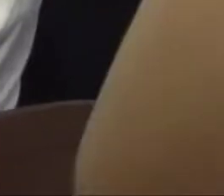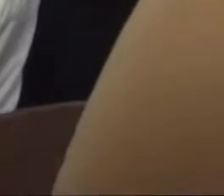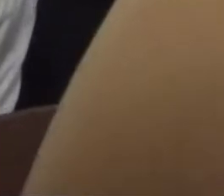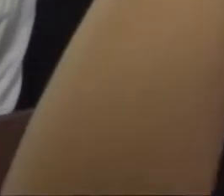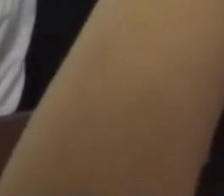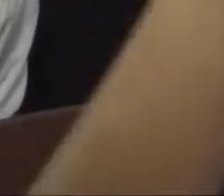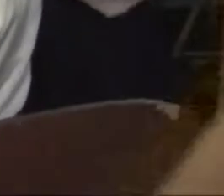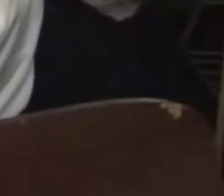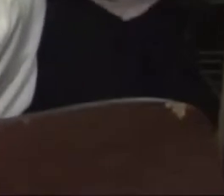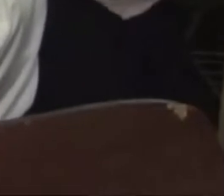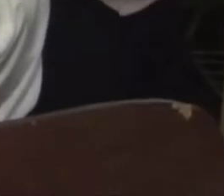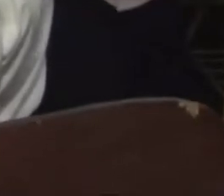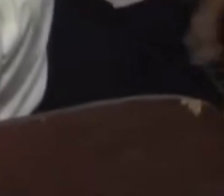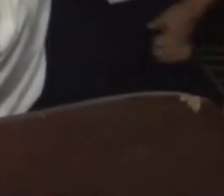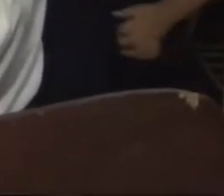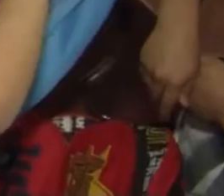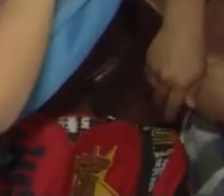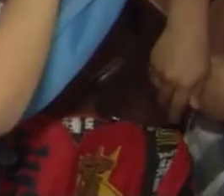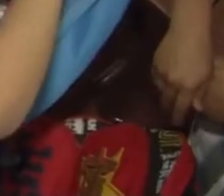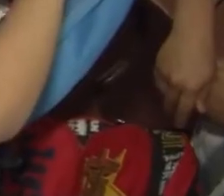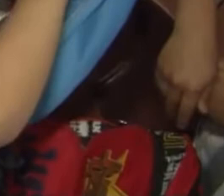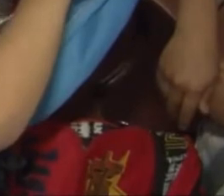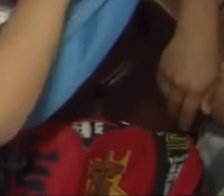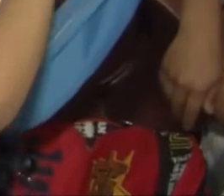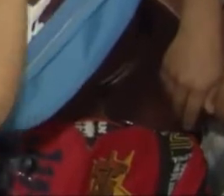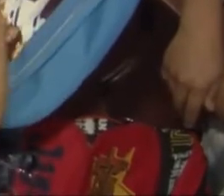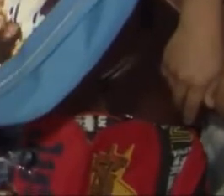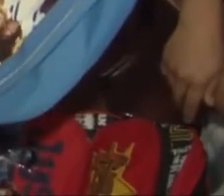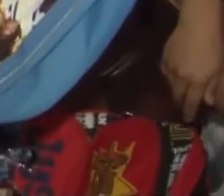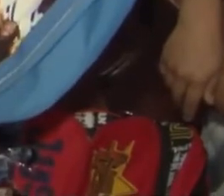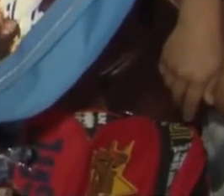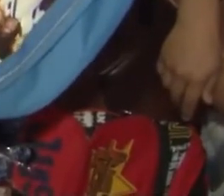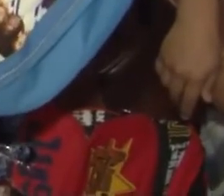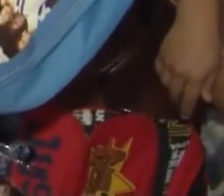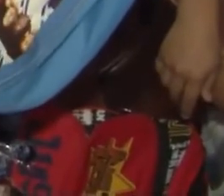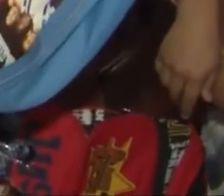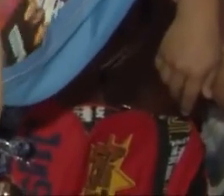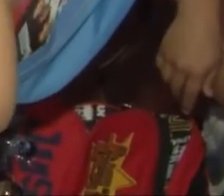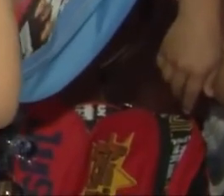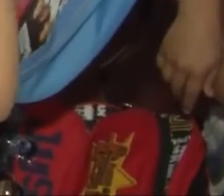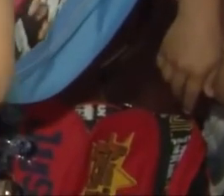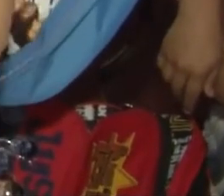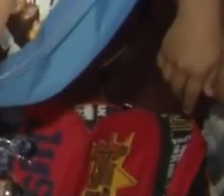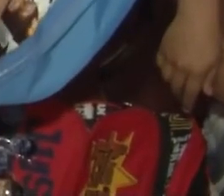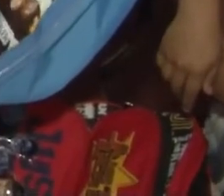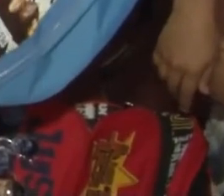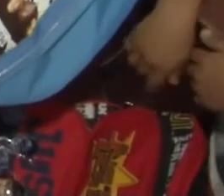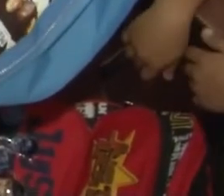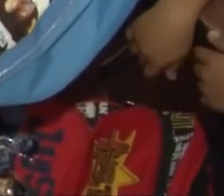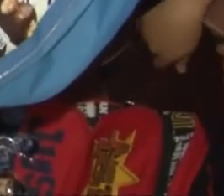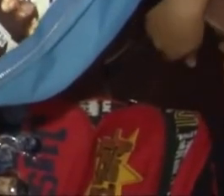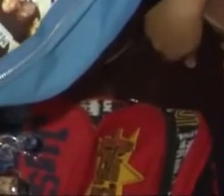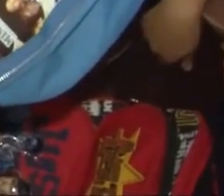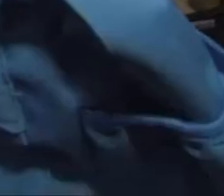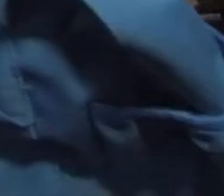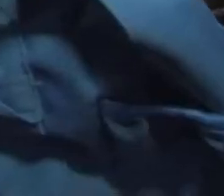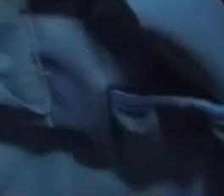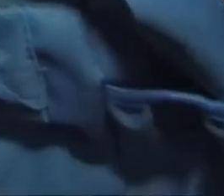amor, corazón azul, un mundo mejor. Yo quiero vivir.